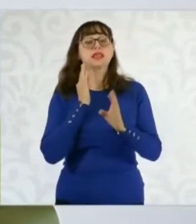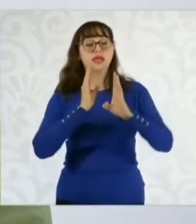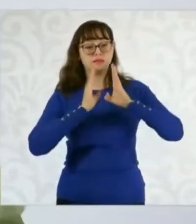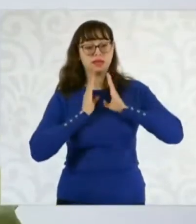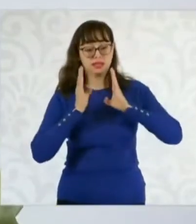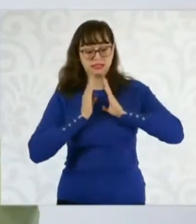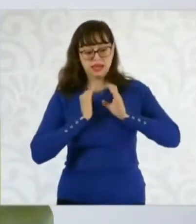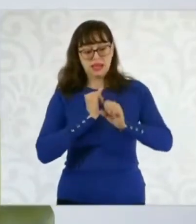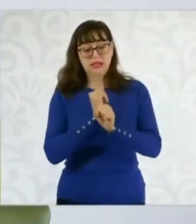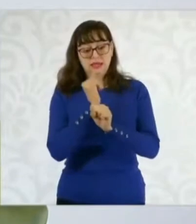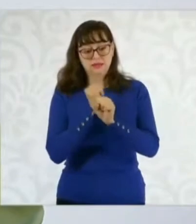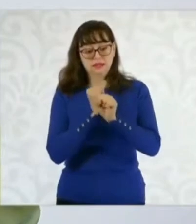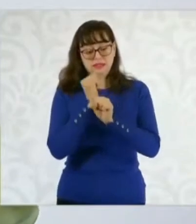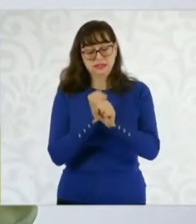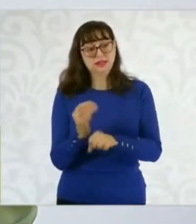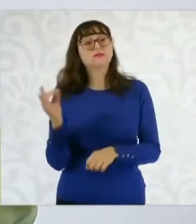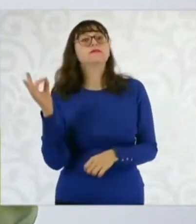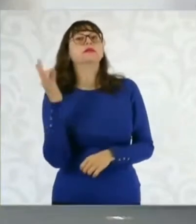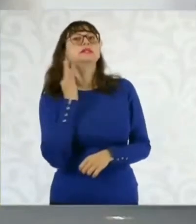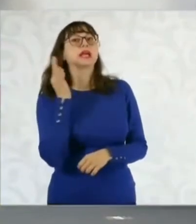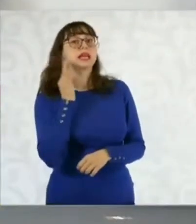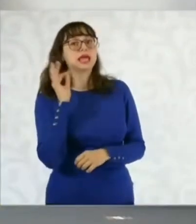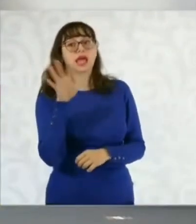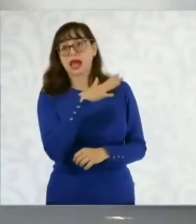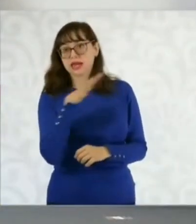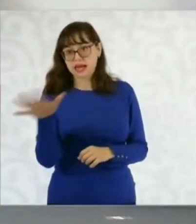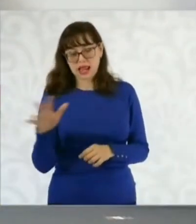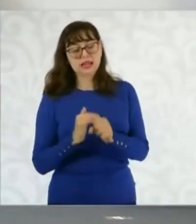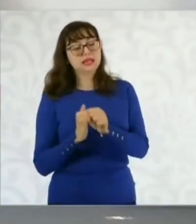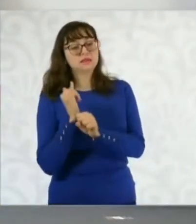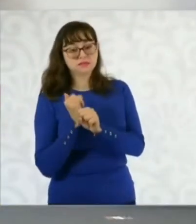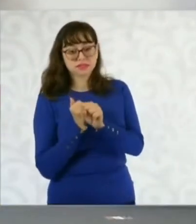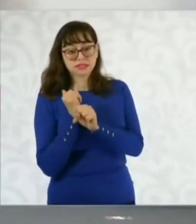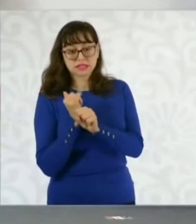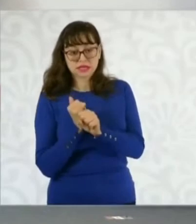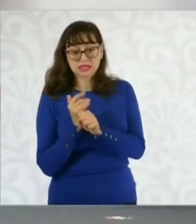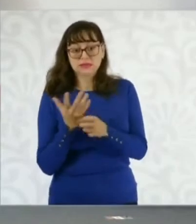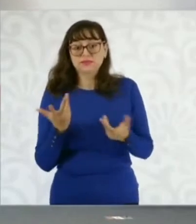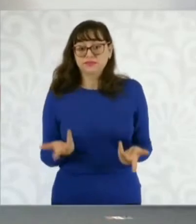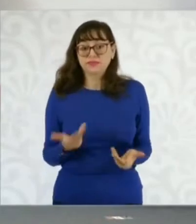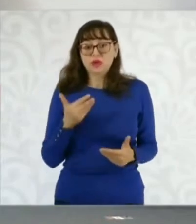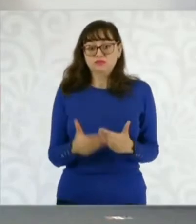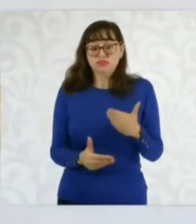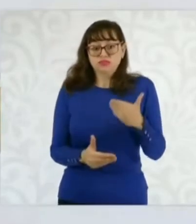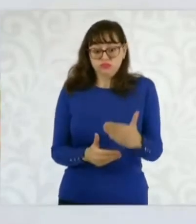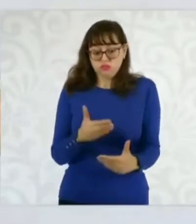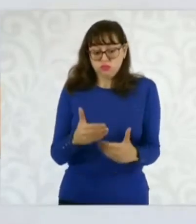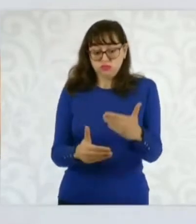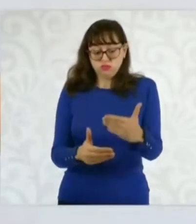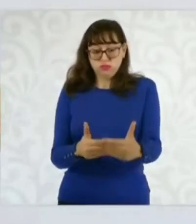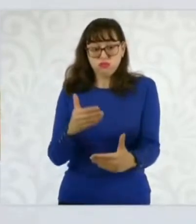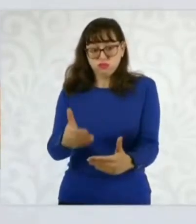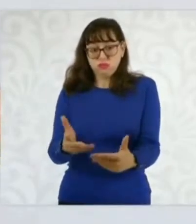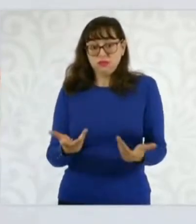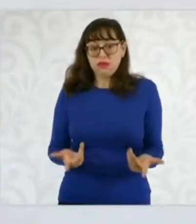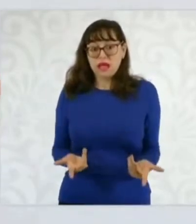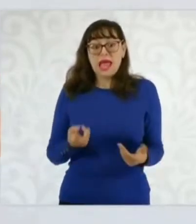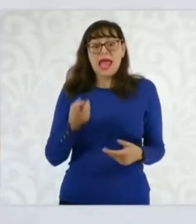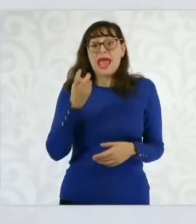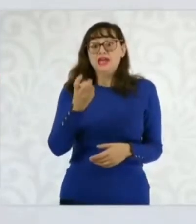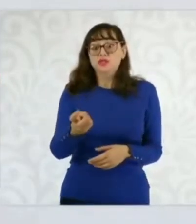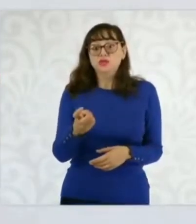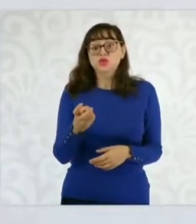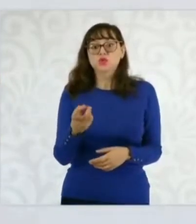Pero definitivamente no hay impunidad. Y el avance de las investigaciones no nos corresponde a nosotros darlas, porque son autónomas